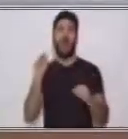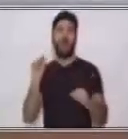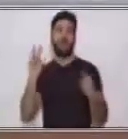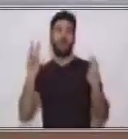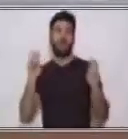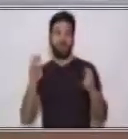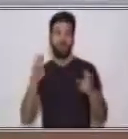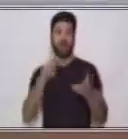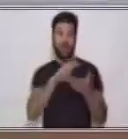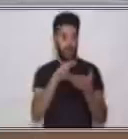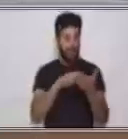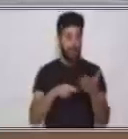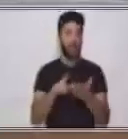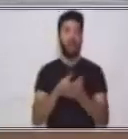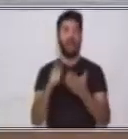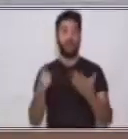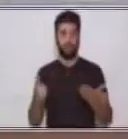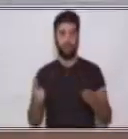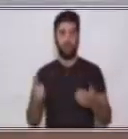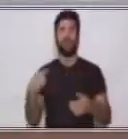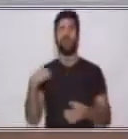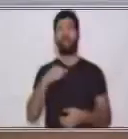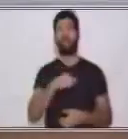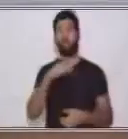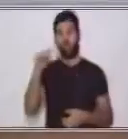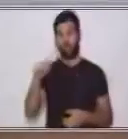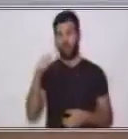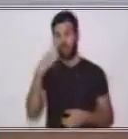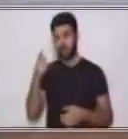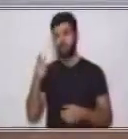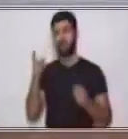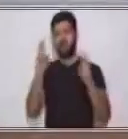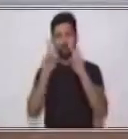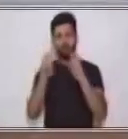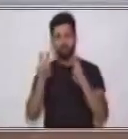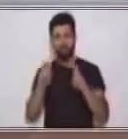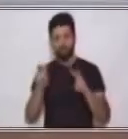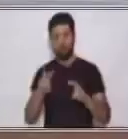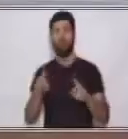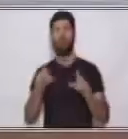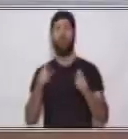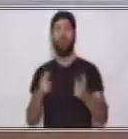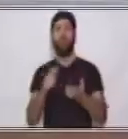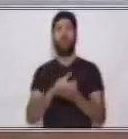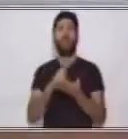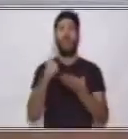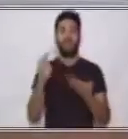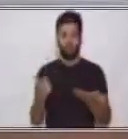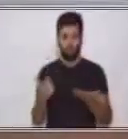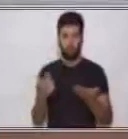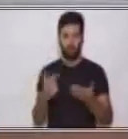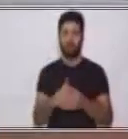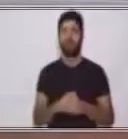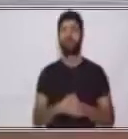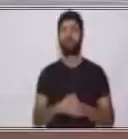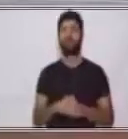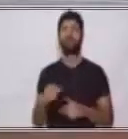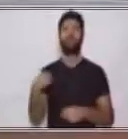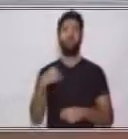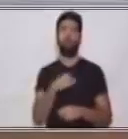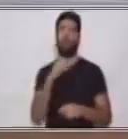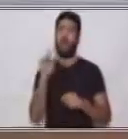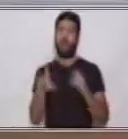la lectura. Y vamos a ver un poco acerca de un análisis en la lectura, ¿sí? No vamos a ver ese análisis que muchas veces